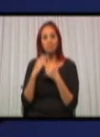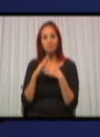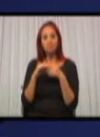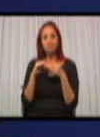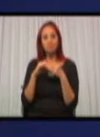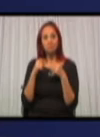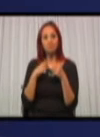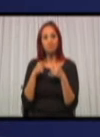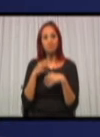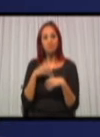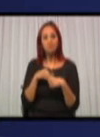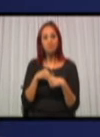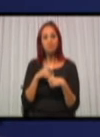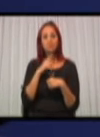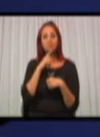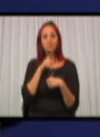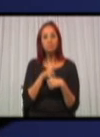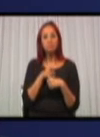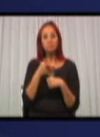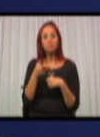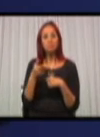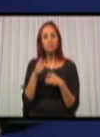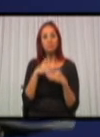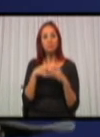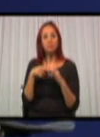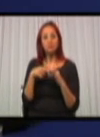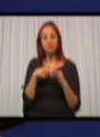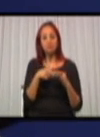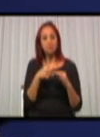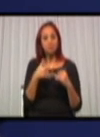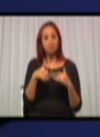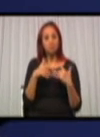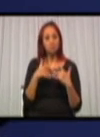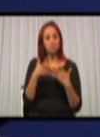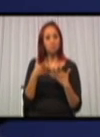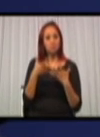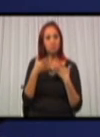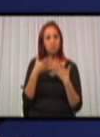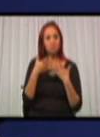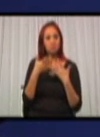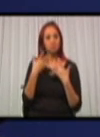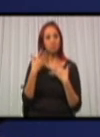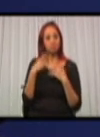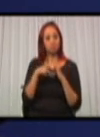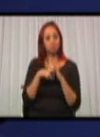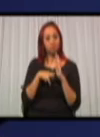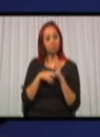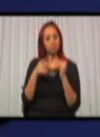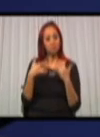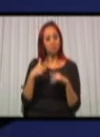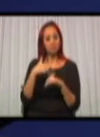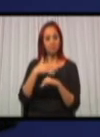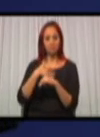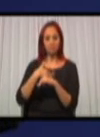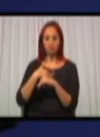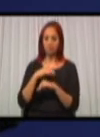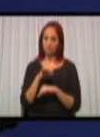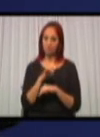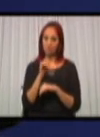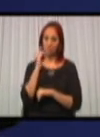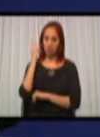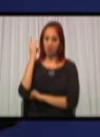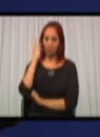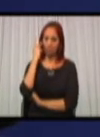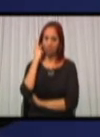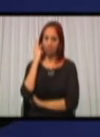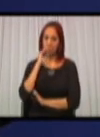el control interno, que es una de las partes principales donde nos norma para que tengamos una política